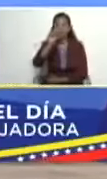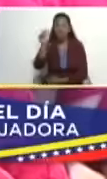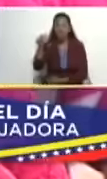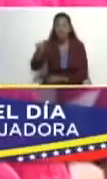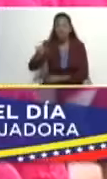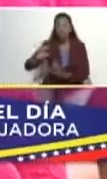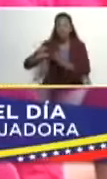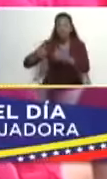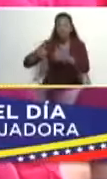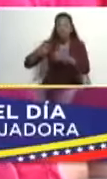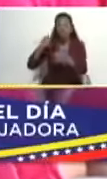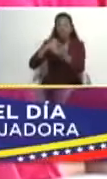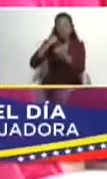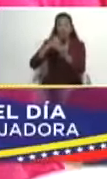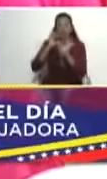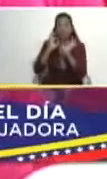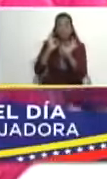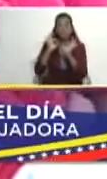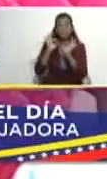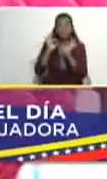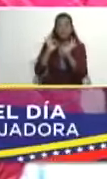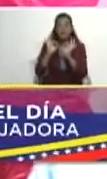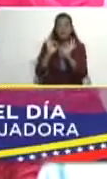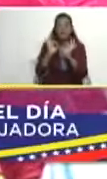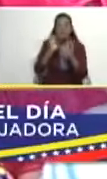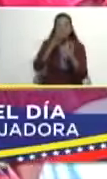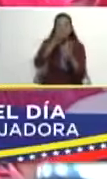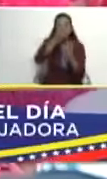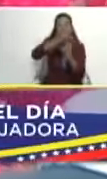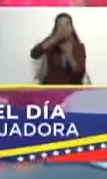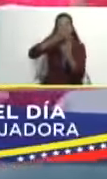jornada en una primera etapa,